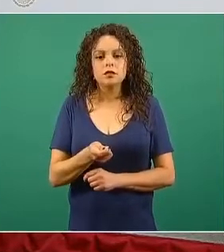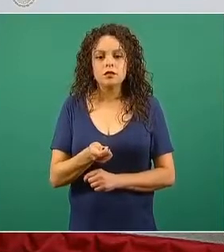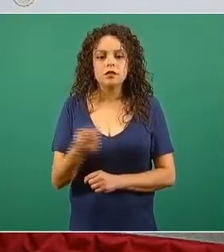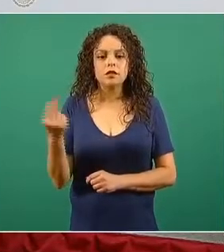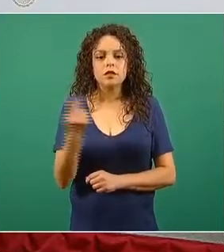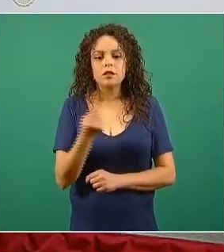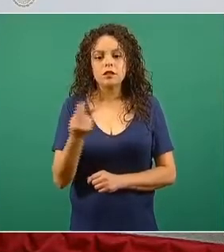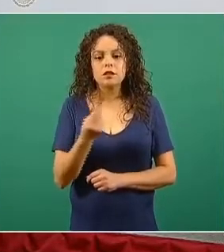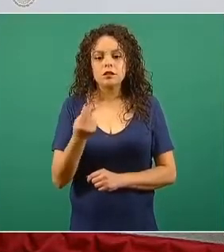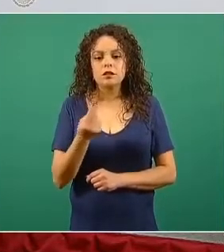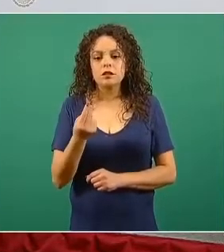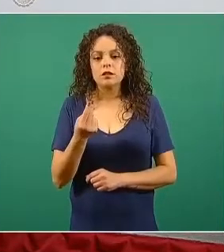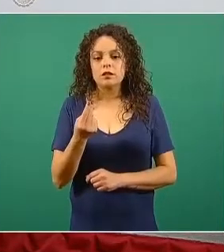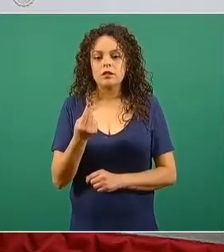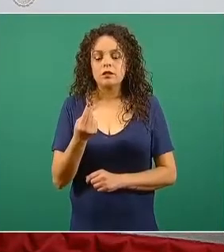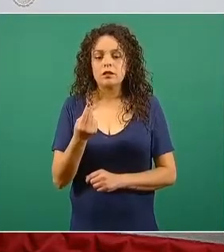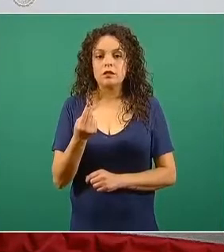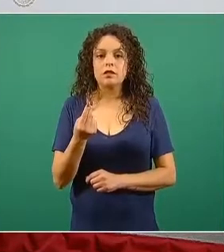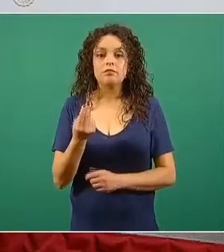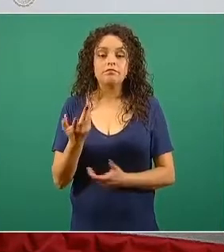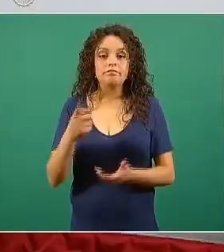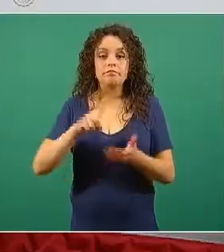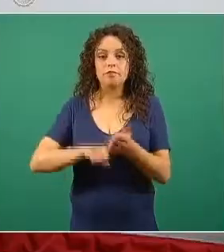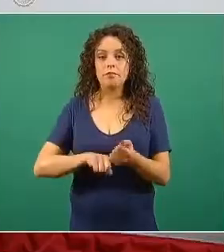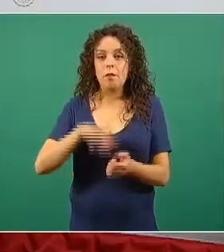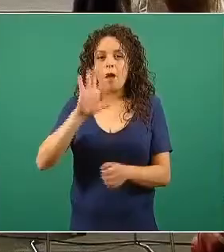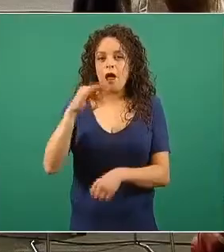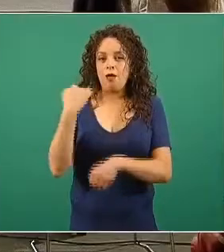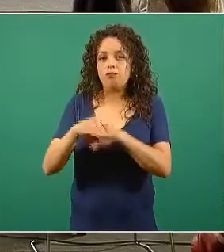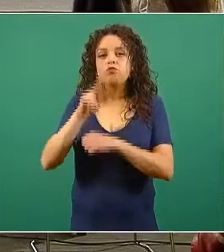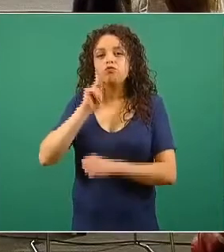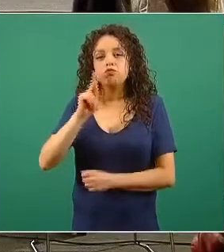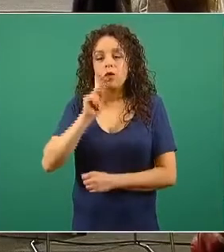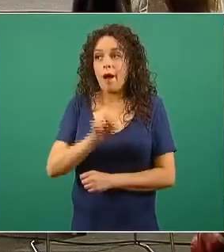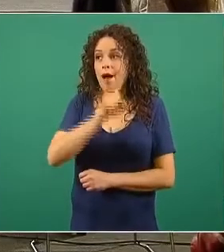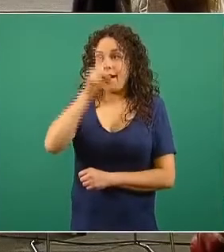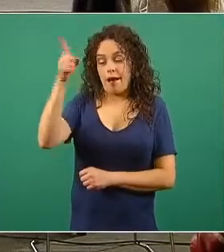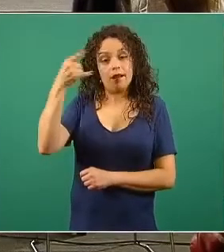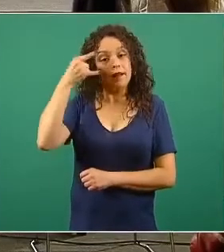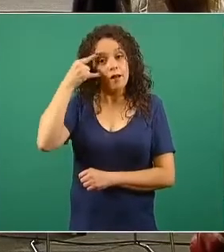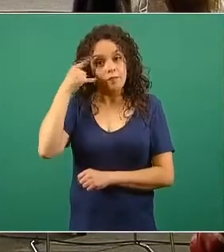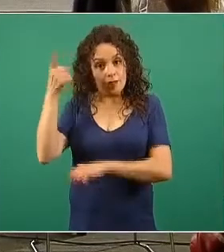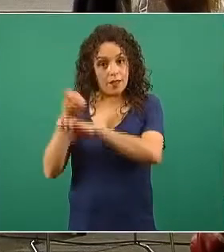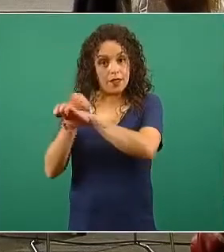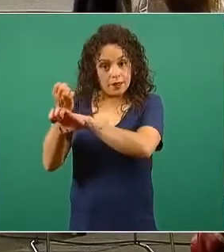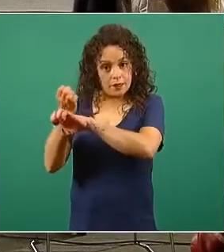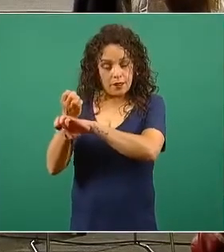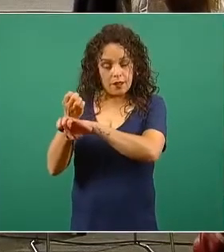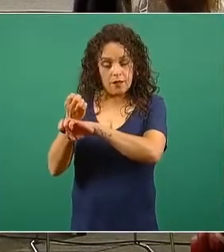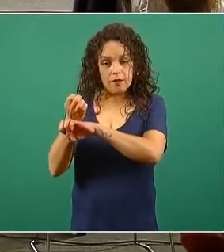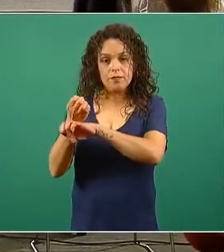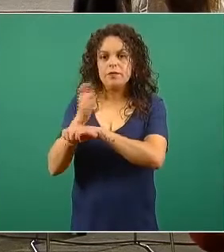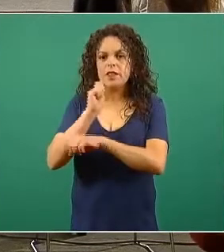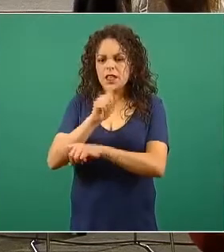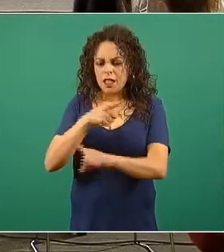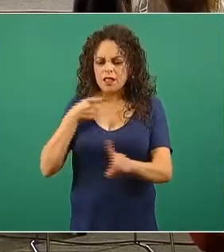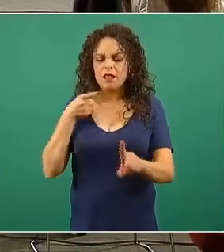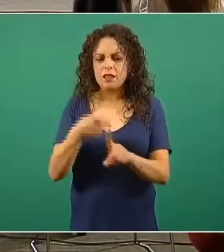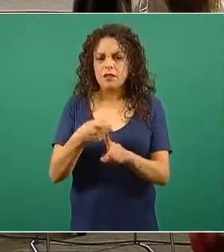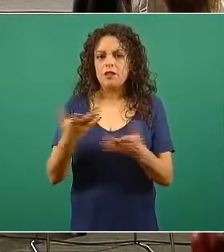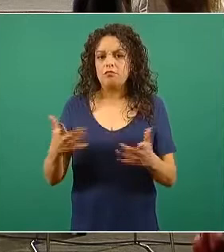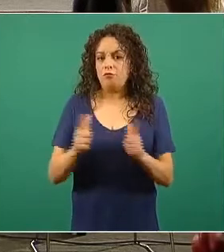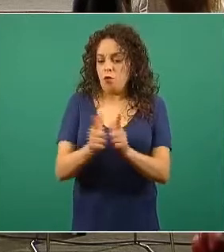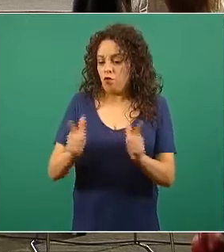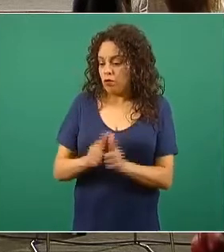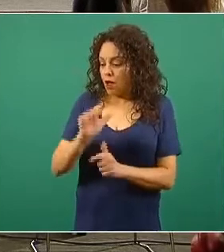caso podemos enmarcarla como una intervención piloto en el estado de Campeche, dirigida precisamente a un grupo